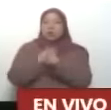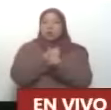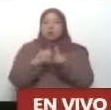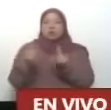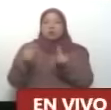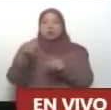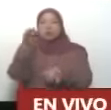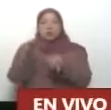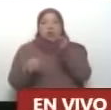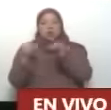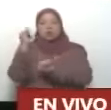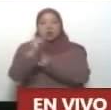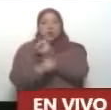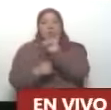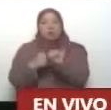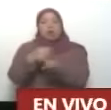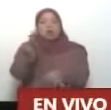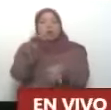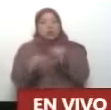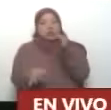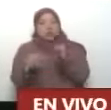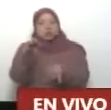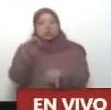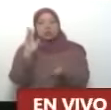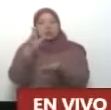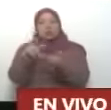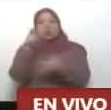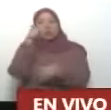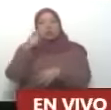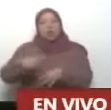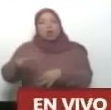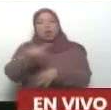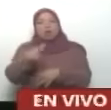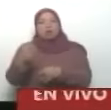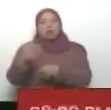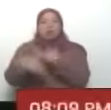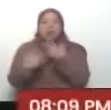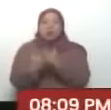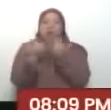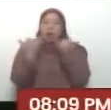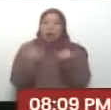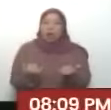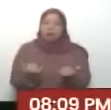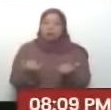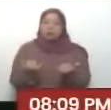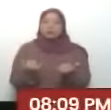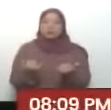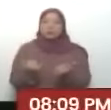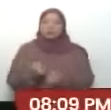en la Corte Internacional de Justicia. Fueron por lana y salieron trasquilados.